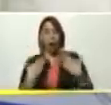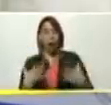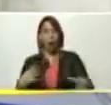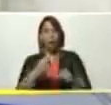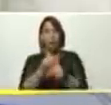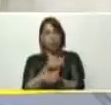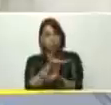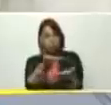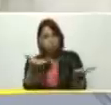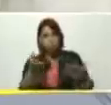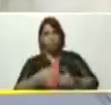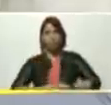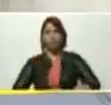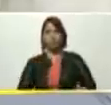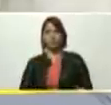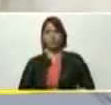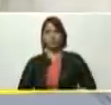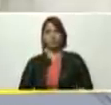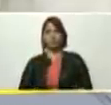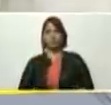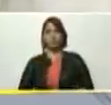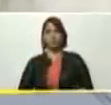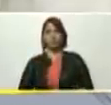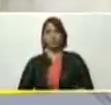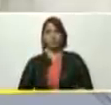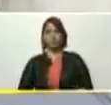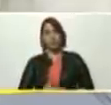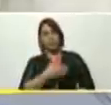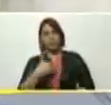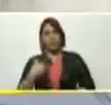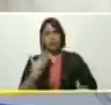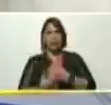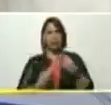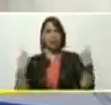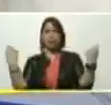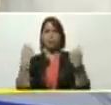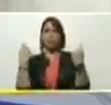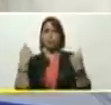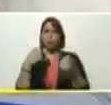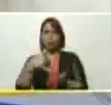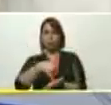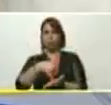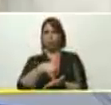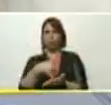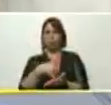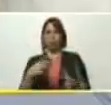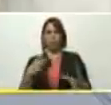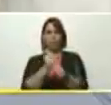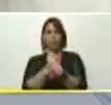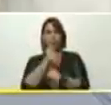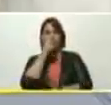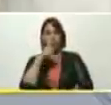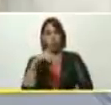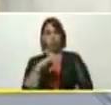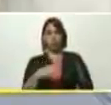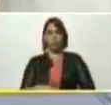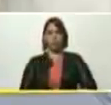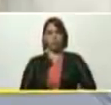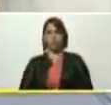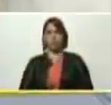ustedes, porque tratan de hacer campañas para vulnerar la confianza del pueblo.